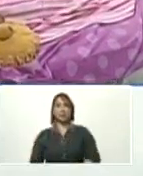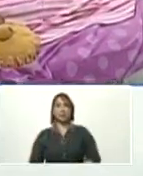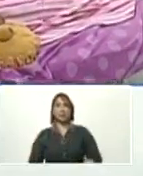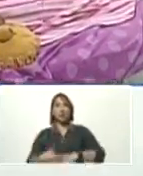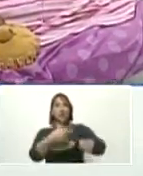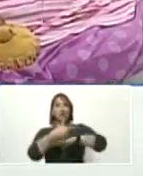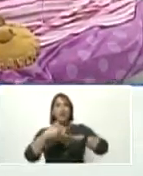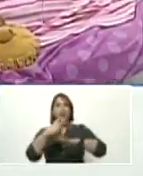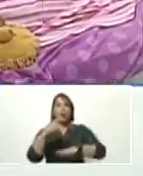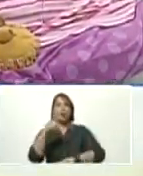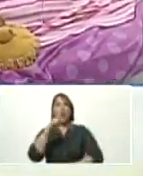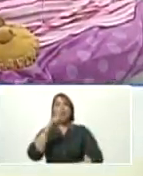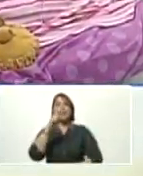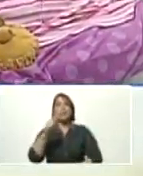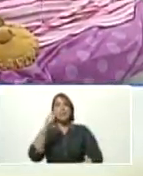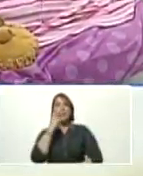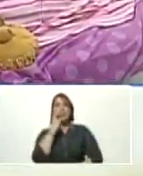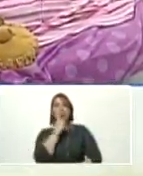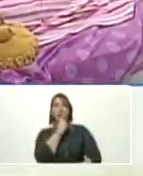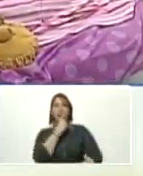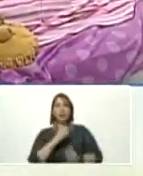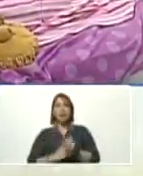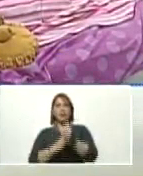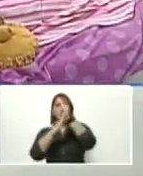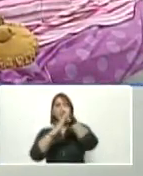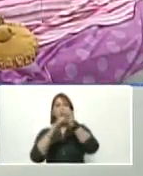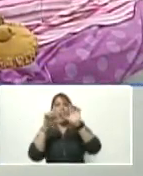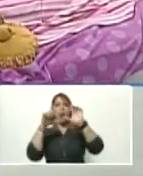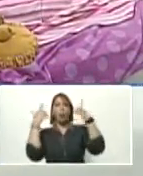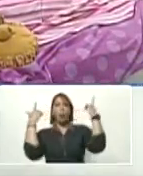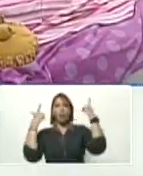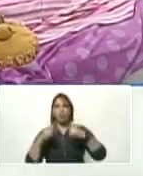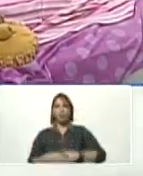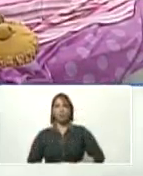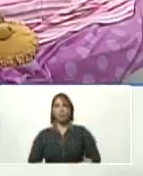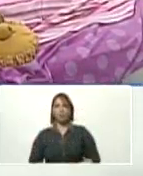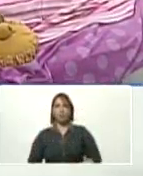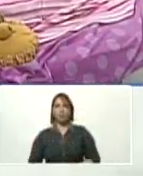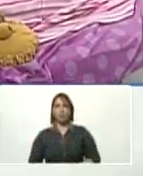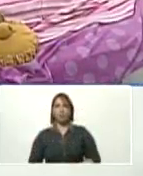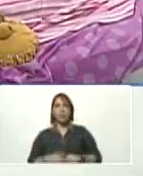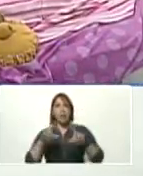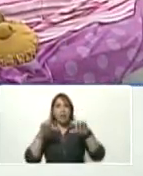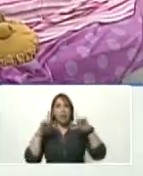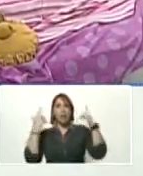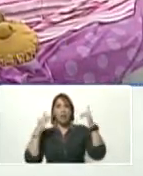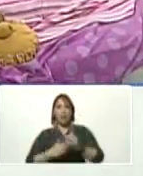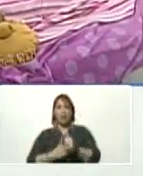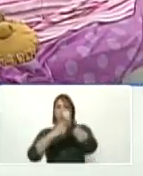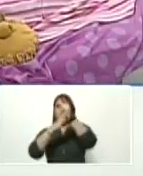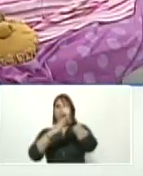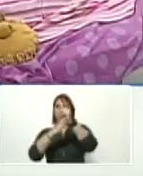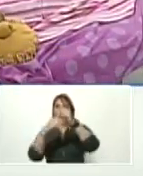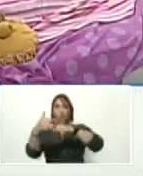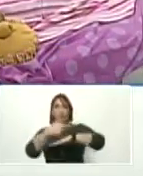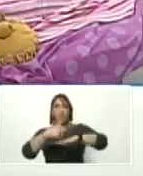Alejandro Terán, líder de La Guaira, líder y jefe de La Guaira, gobernador del